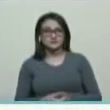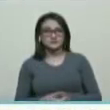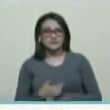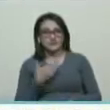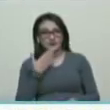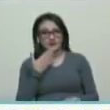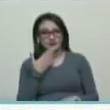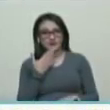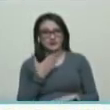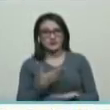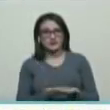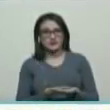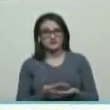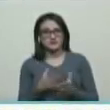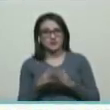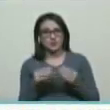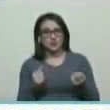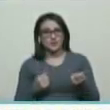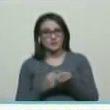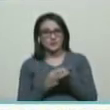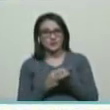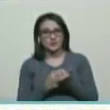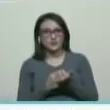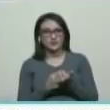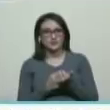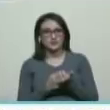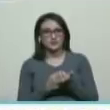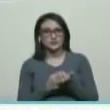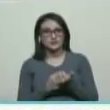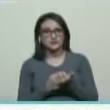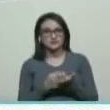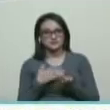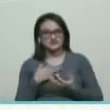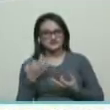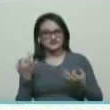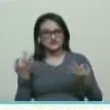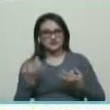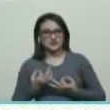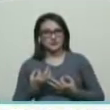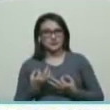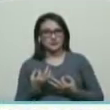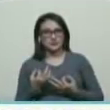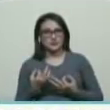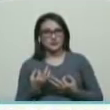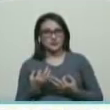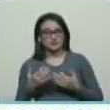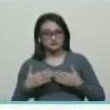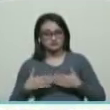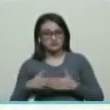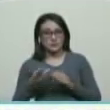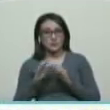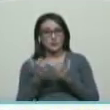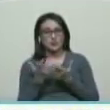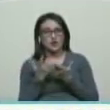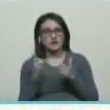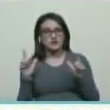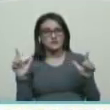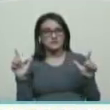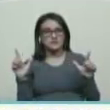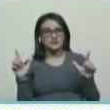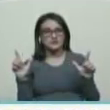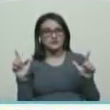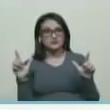por todo el apoyo, y estamos convencidos que el camino a un mundo libre, a